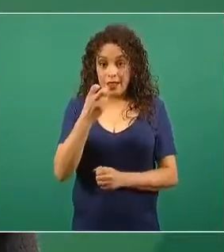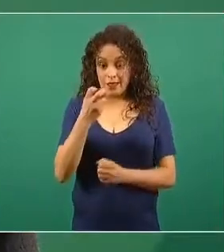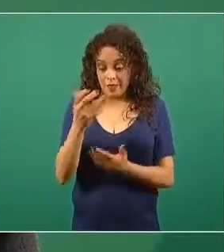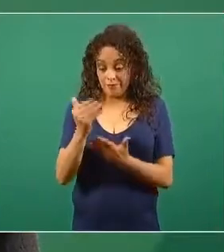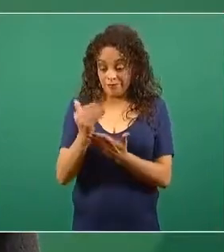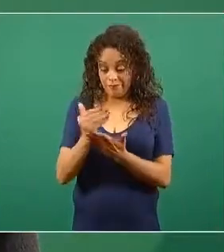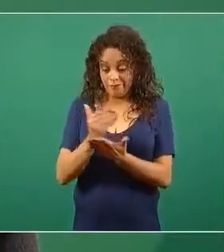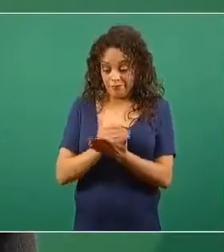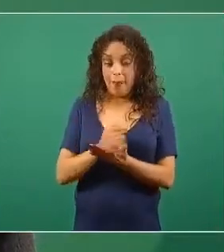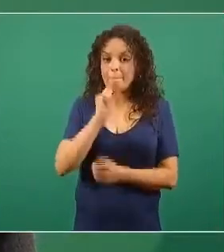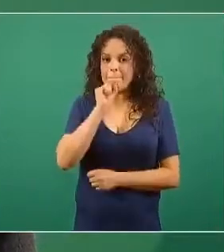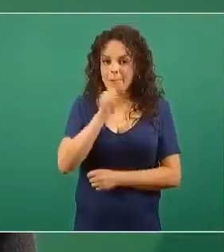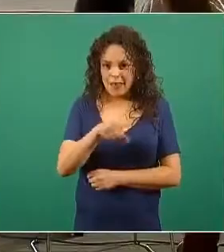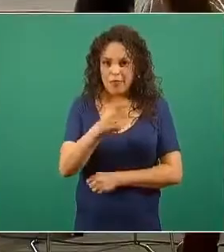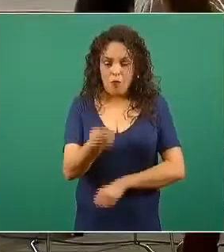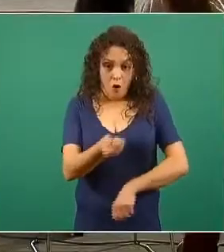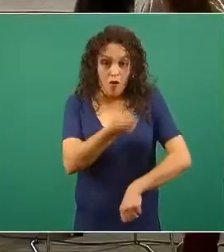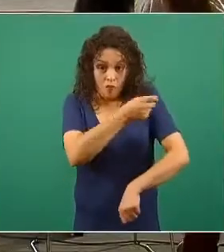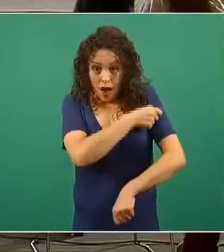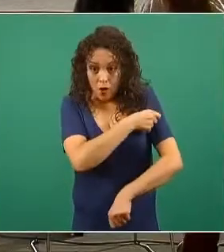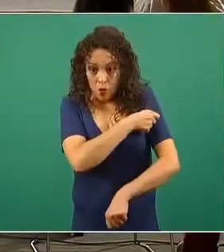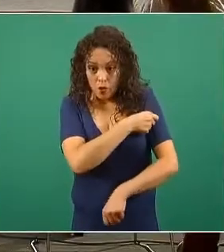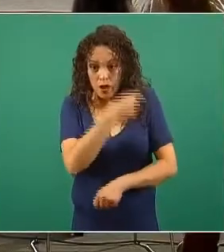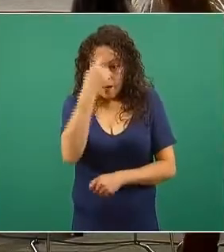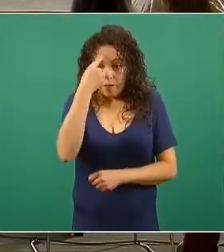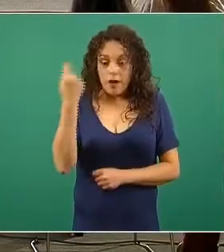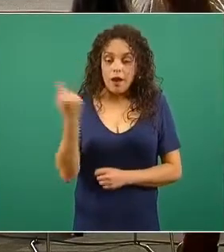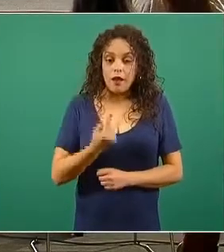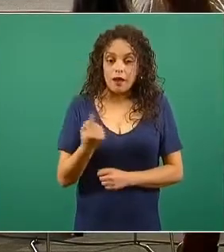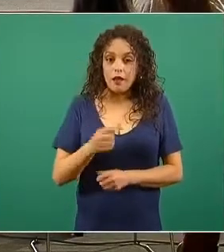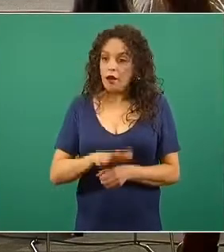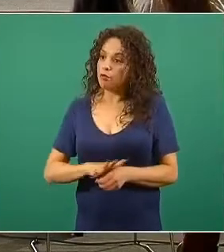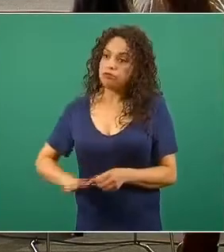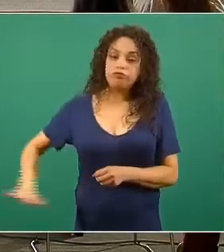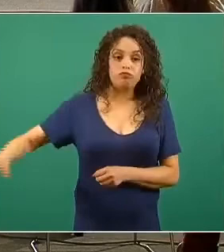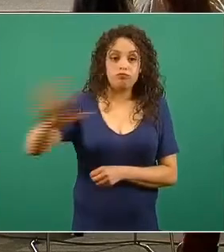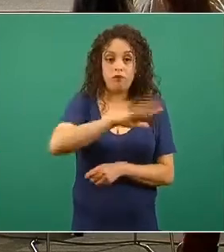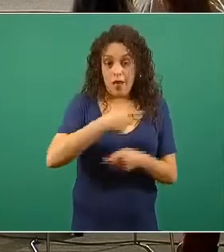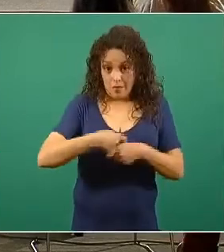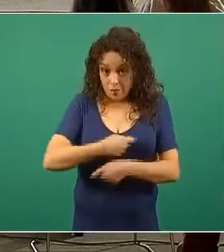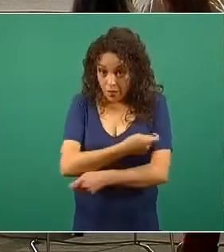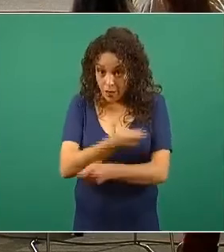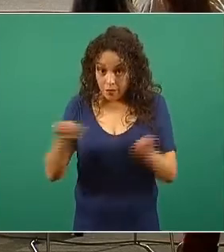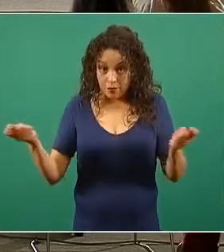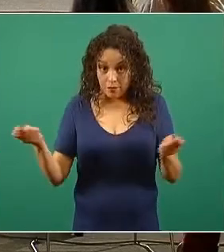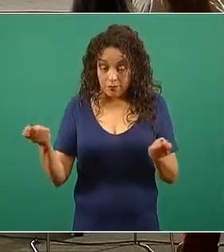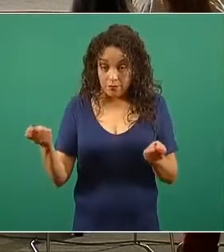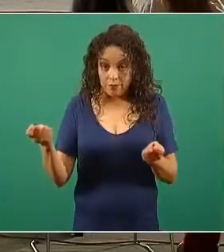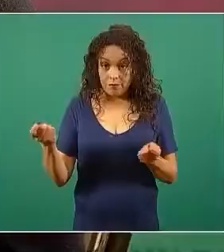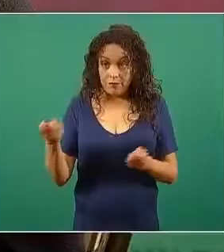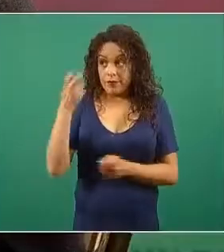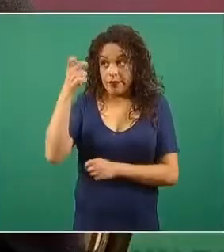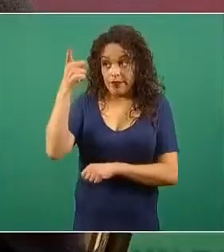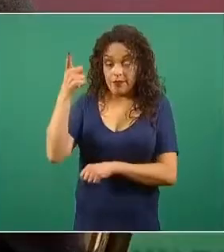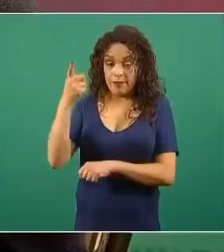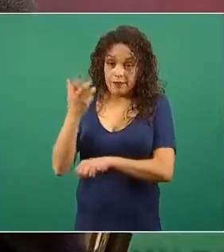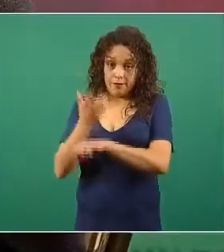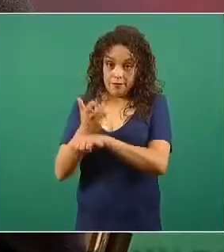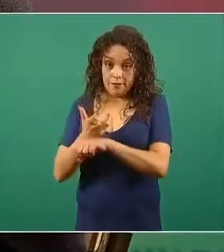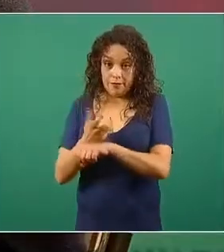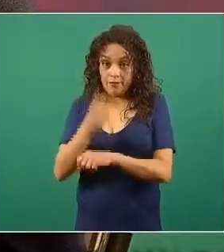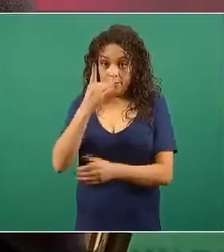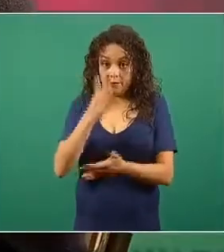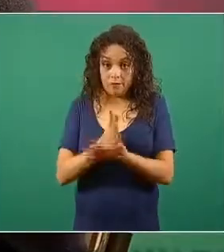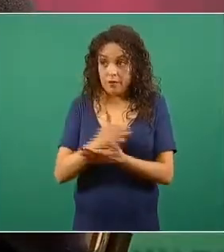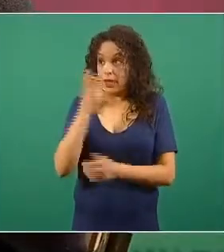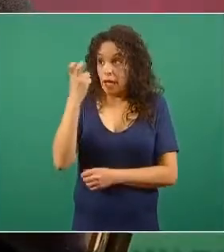de implementarse de manera generalizada en todo este país, y esto no es algo, digamos, exclusivo